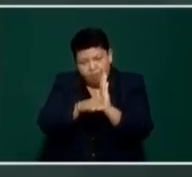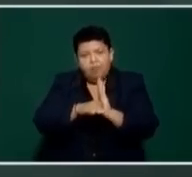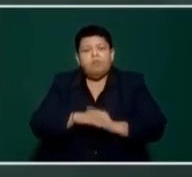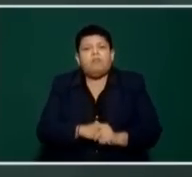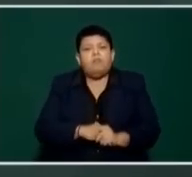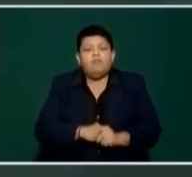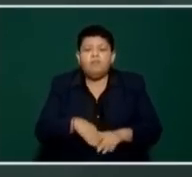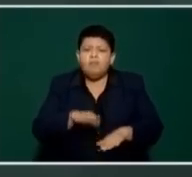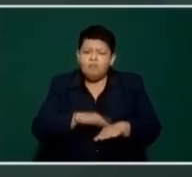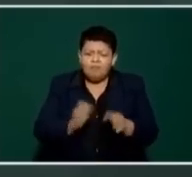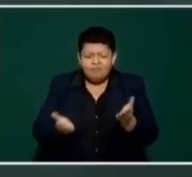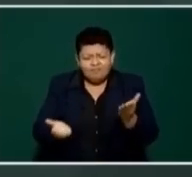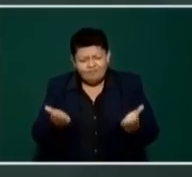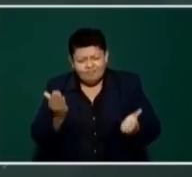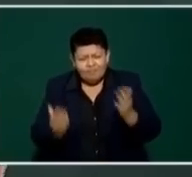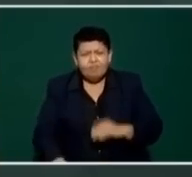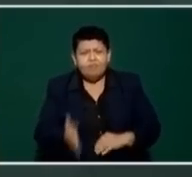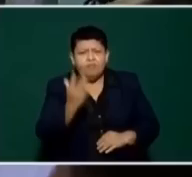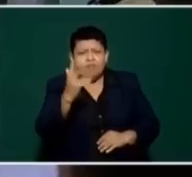más o menos